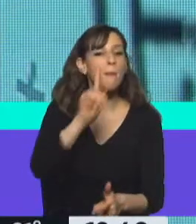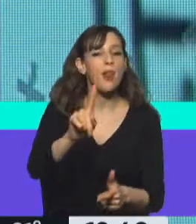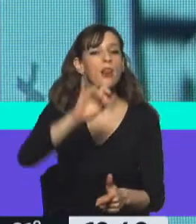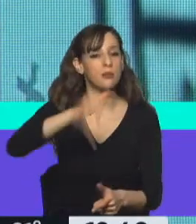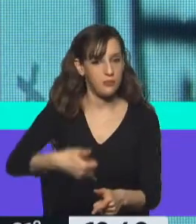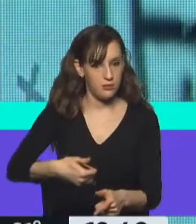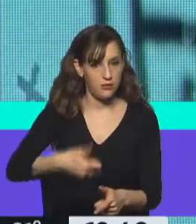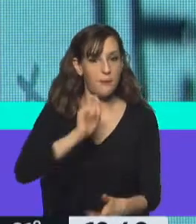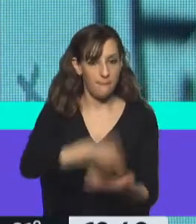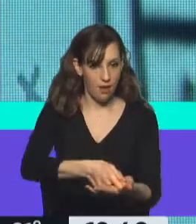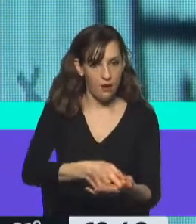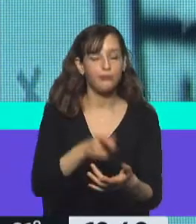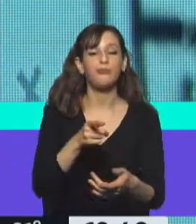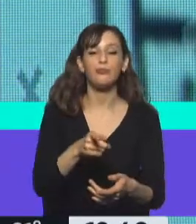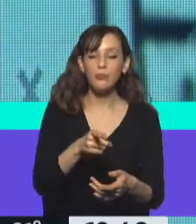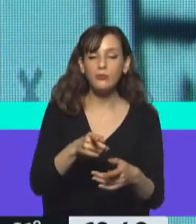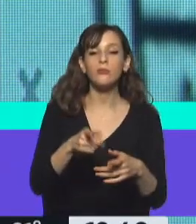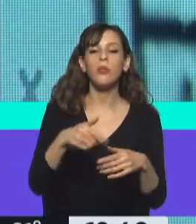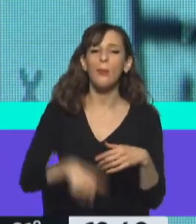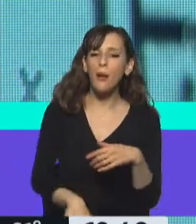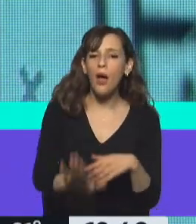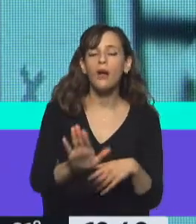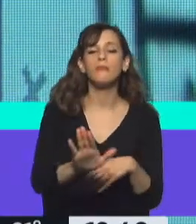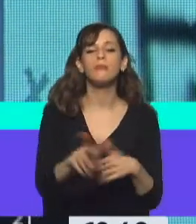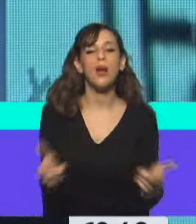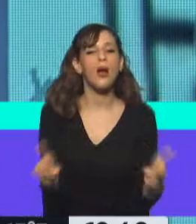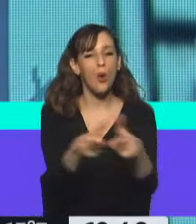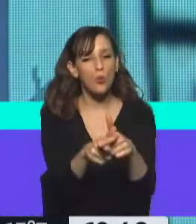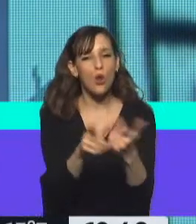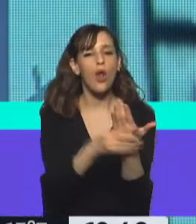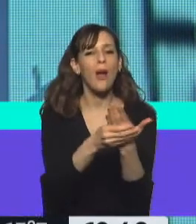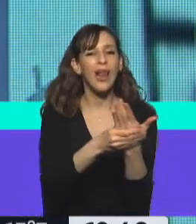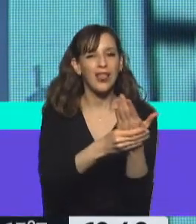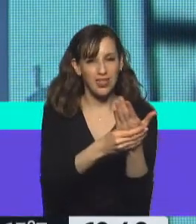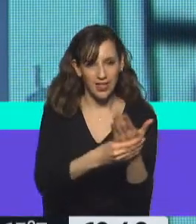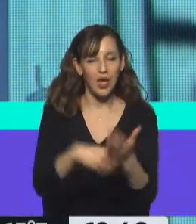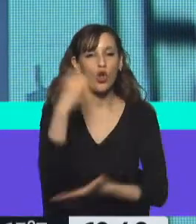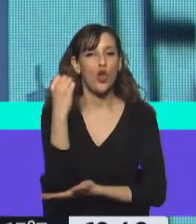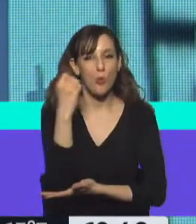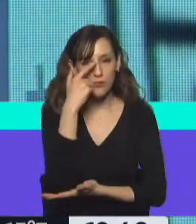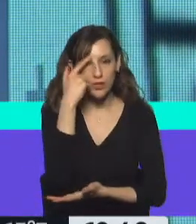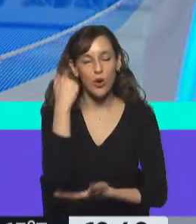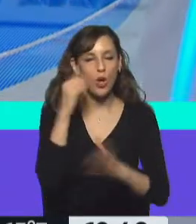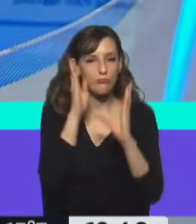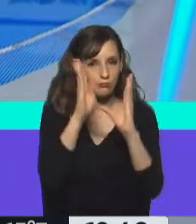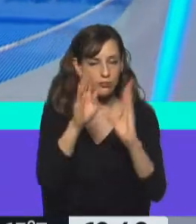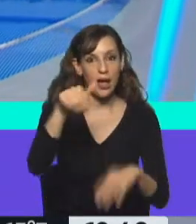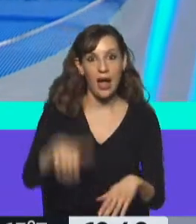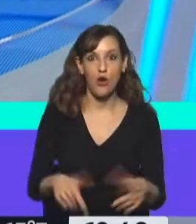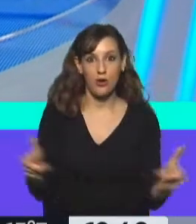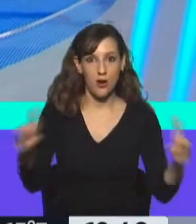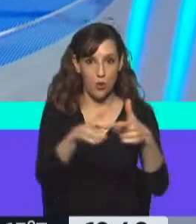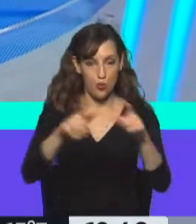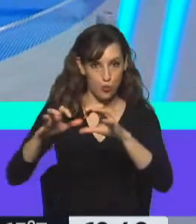el tema se está empezando a charlar en la reunión del gabinete económico que se está desarrollando de las horas que él está encabezando